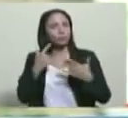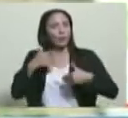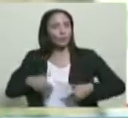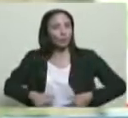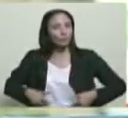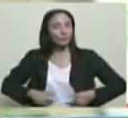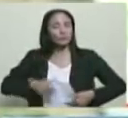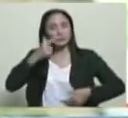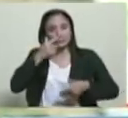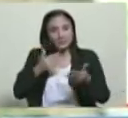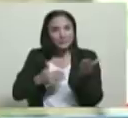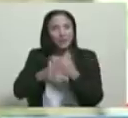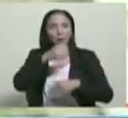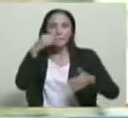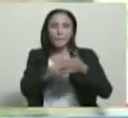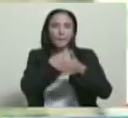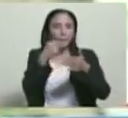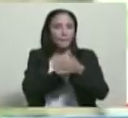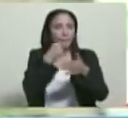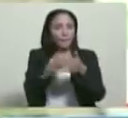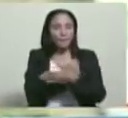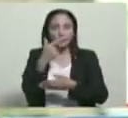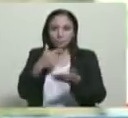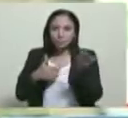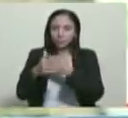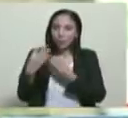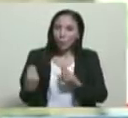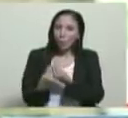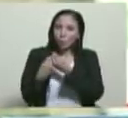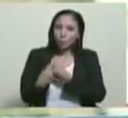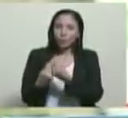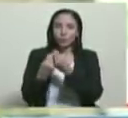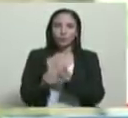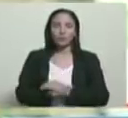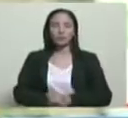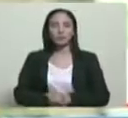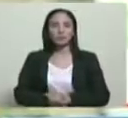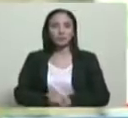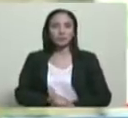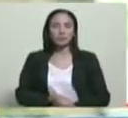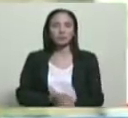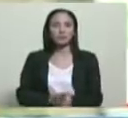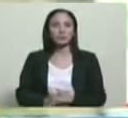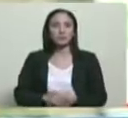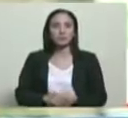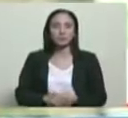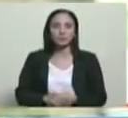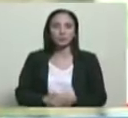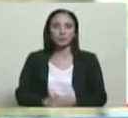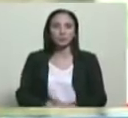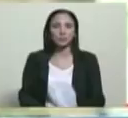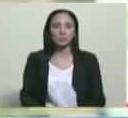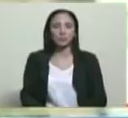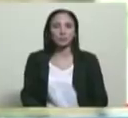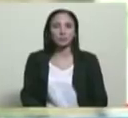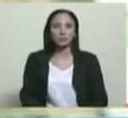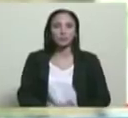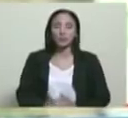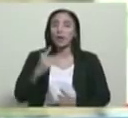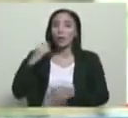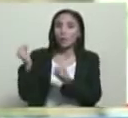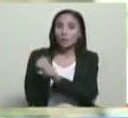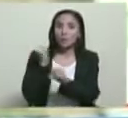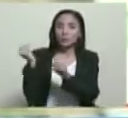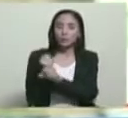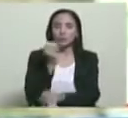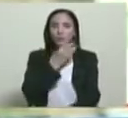de seguir batallando, labrando todos juntos nuestra patria. Por supuesto, presidente, un balance de chamba juvenil